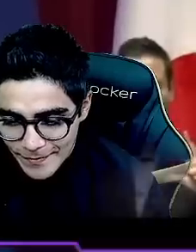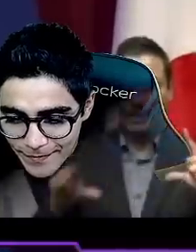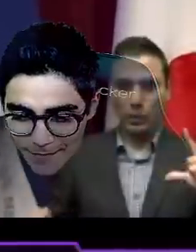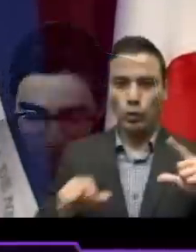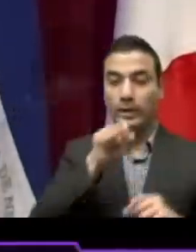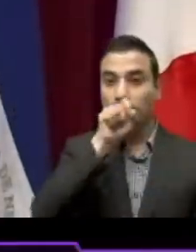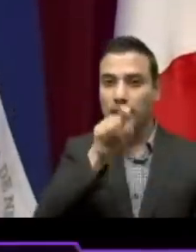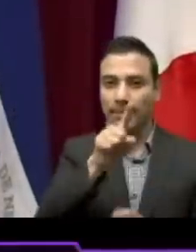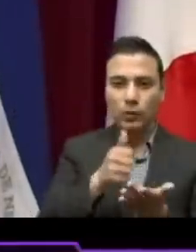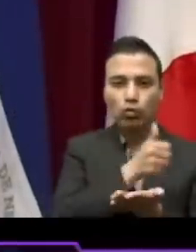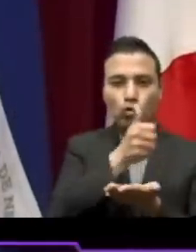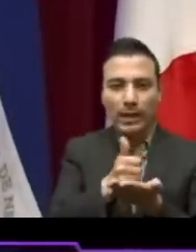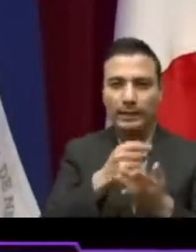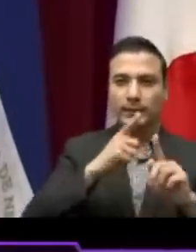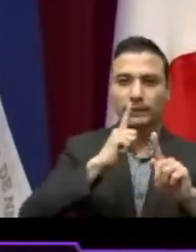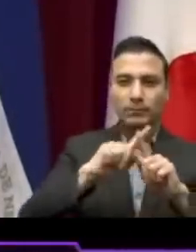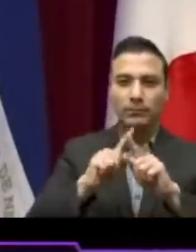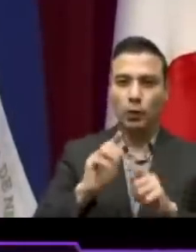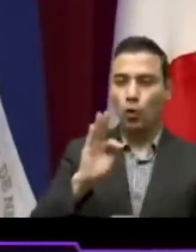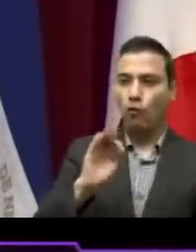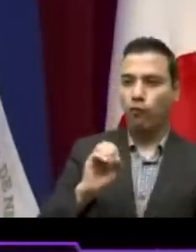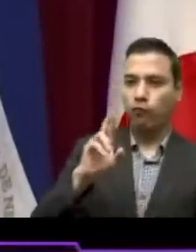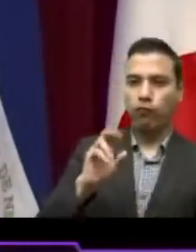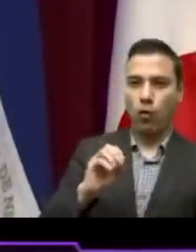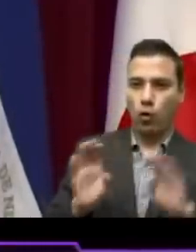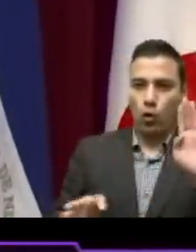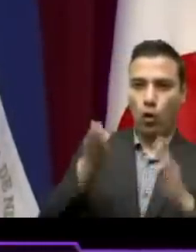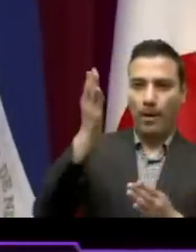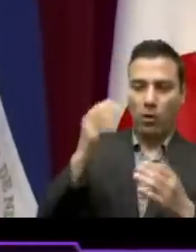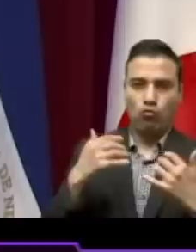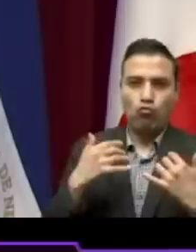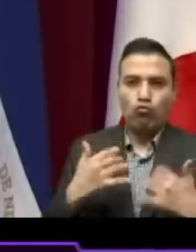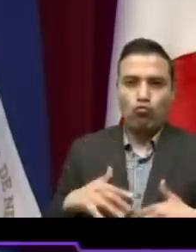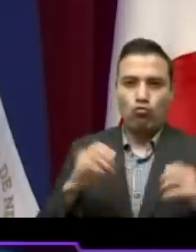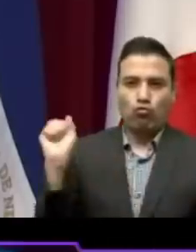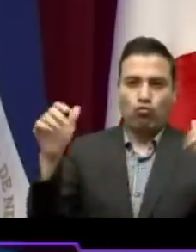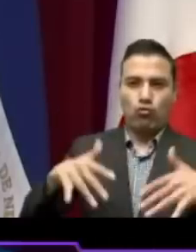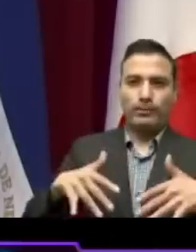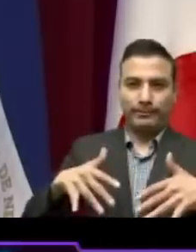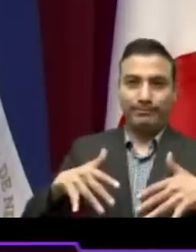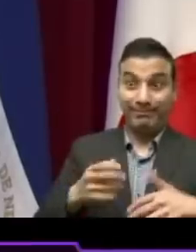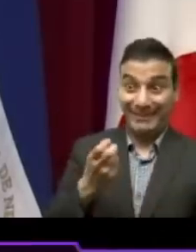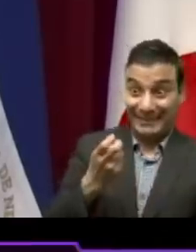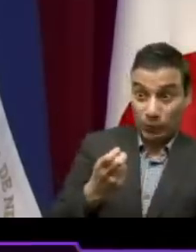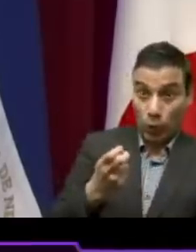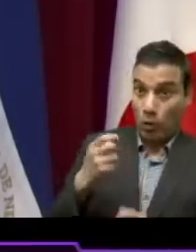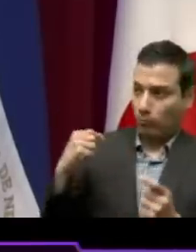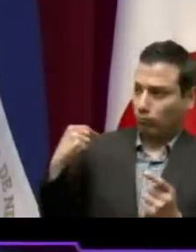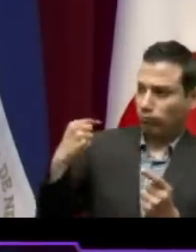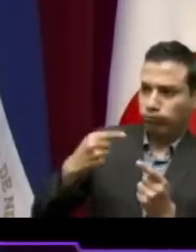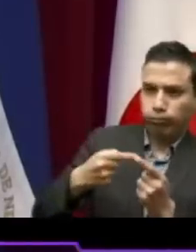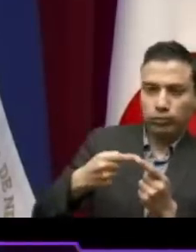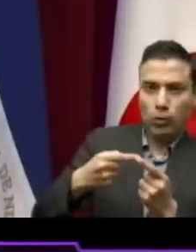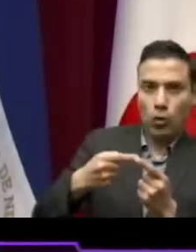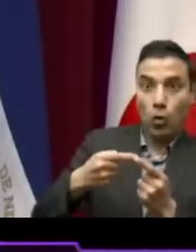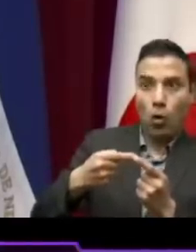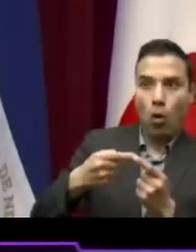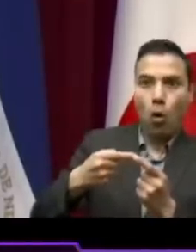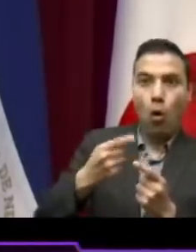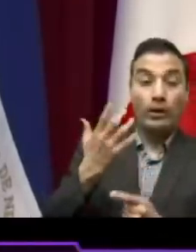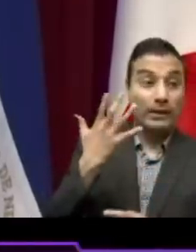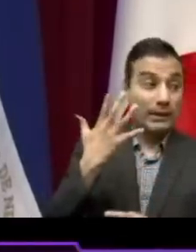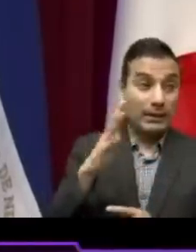ciudades y sedes este foro global que se ha convertido a lo largo de más de una década ya en un espacio